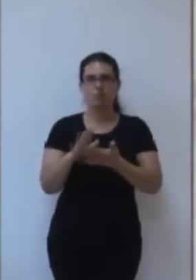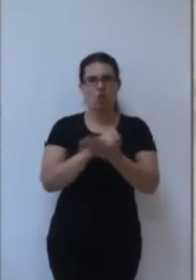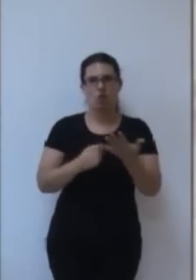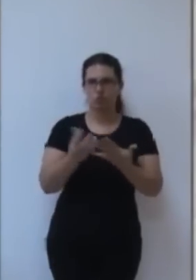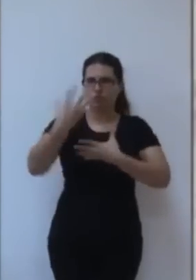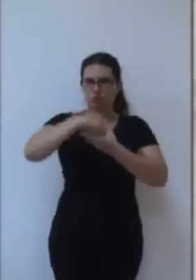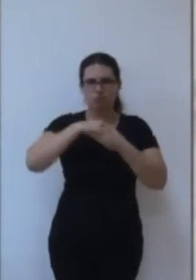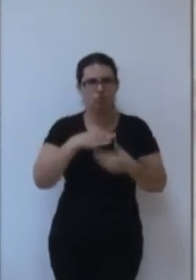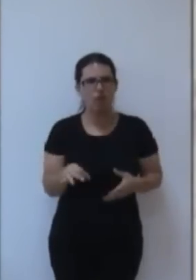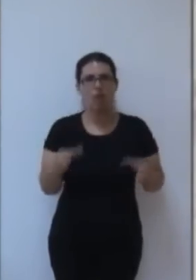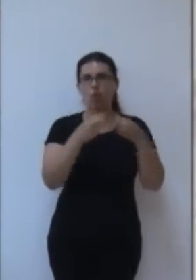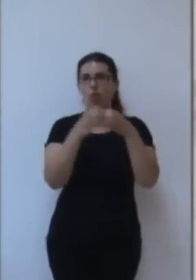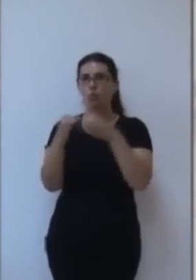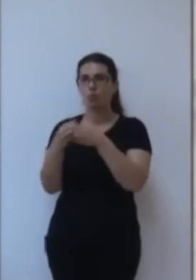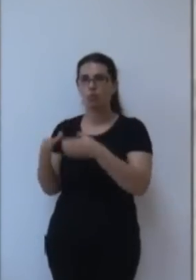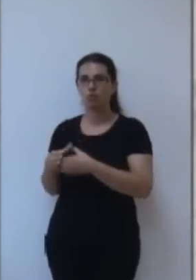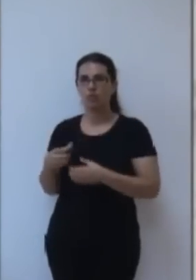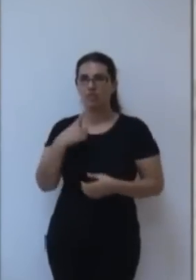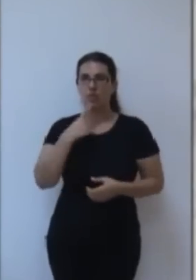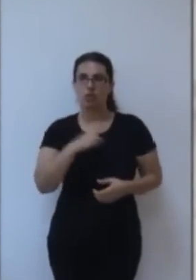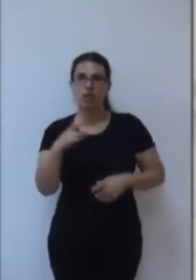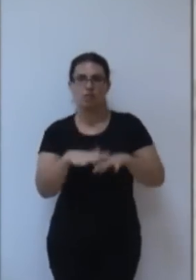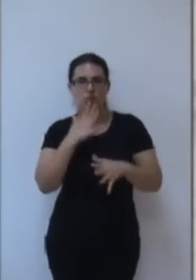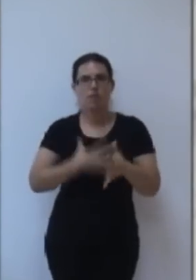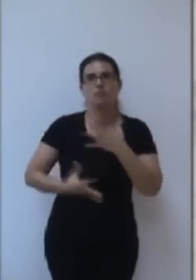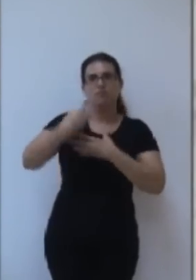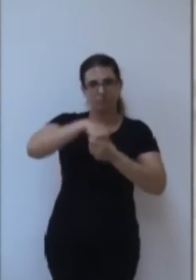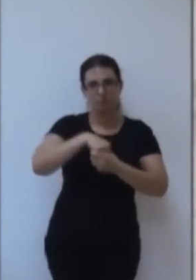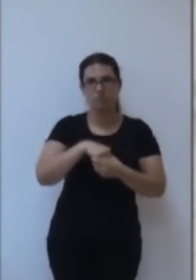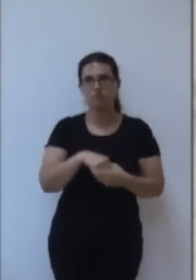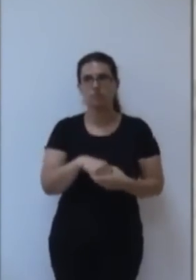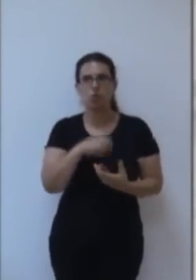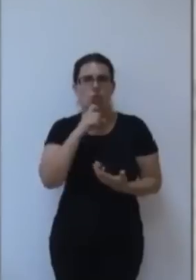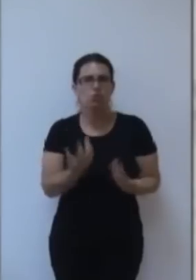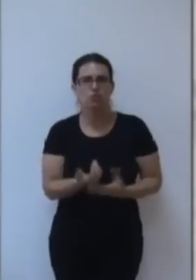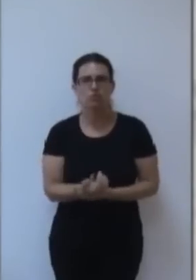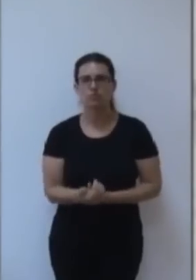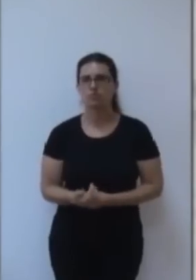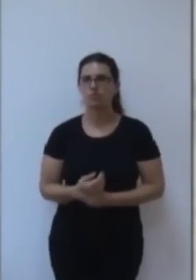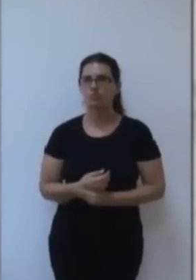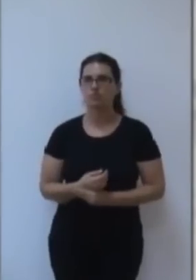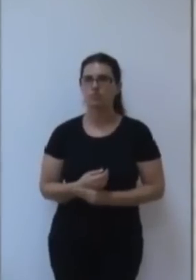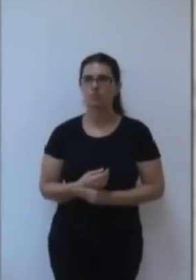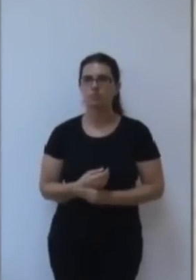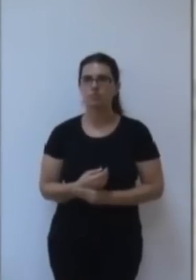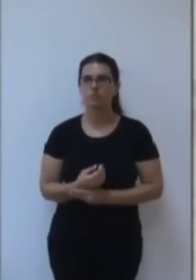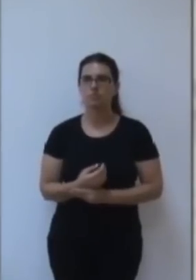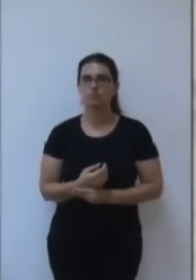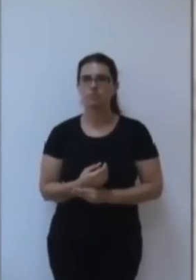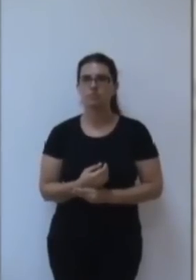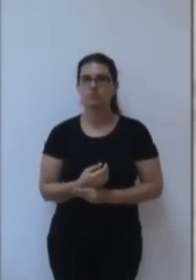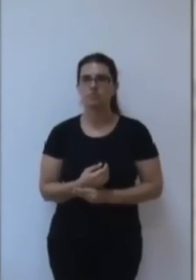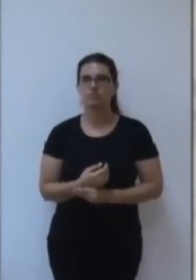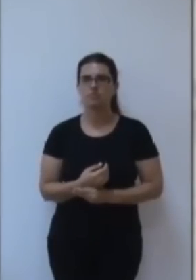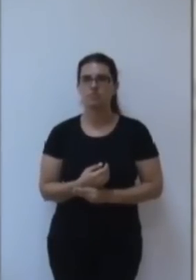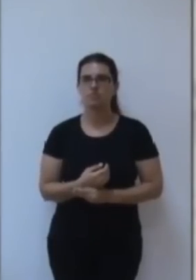muchos grupos que tienen otras dificultades, ¿no? ¿No? Es cierto, yo coincido en